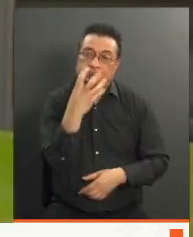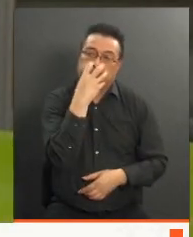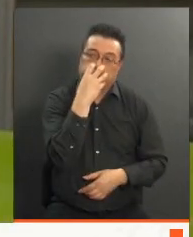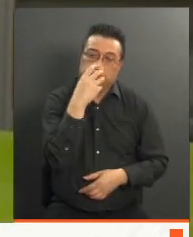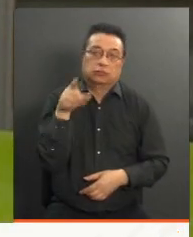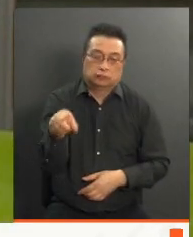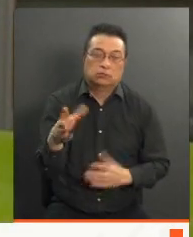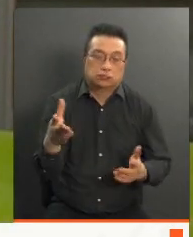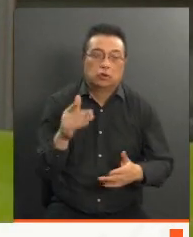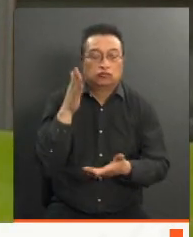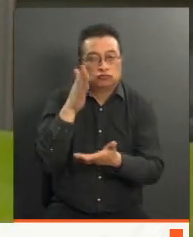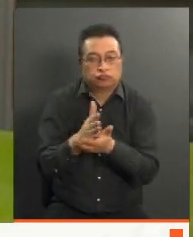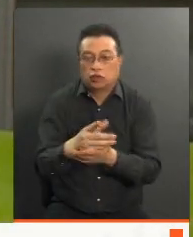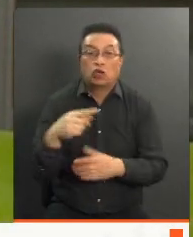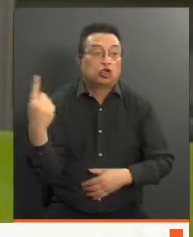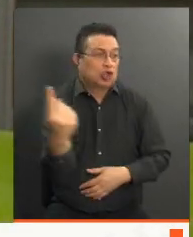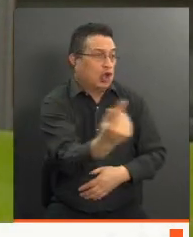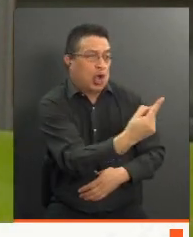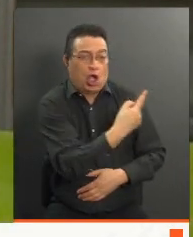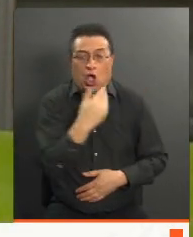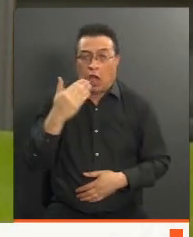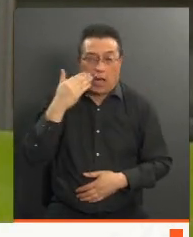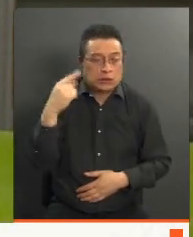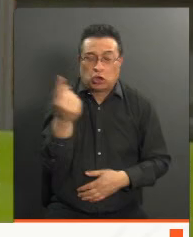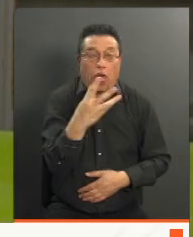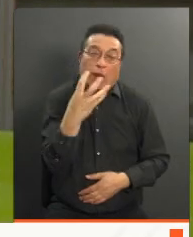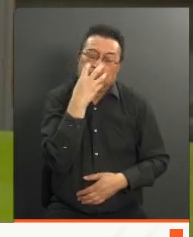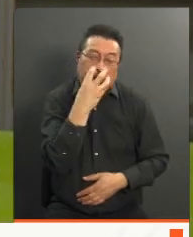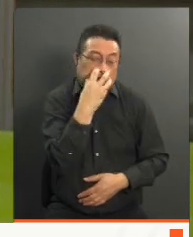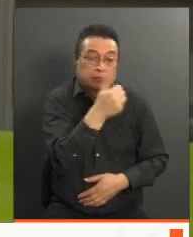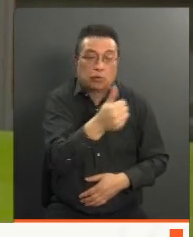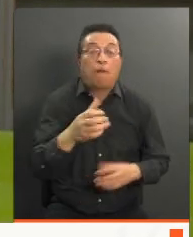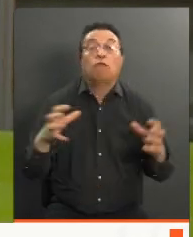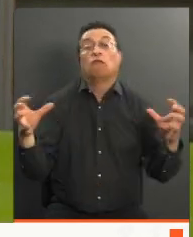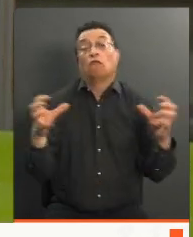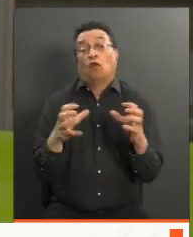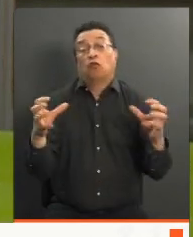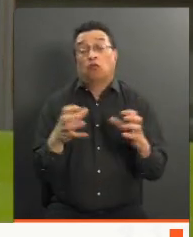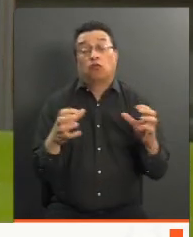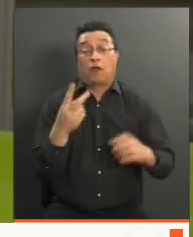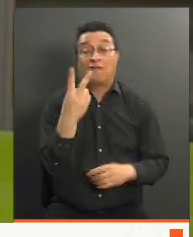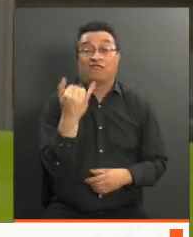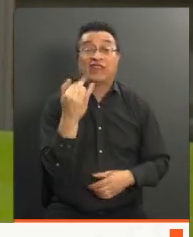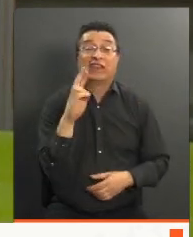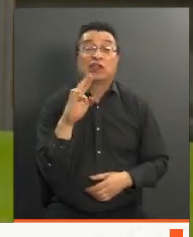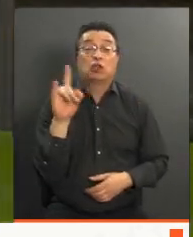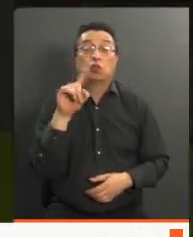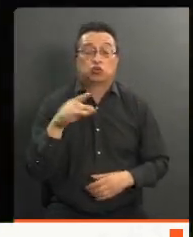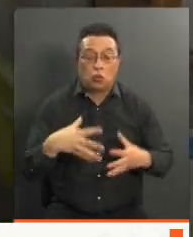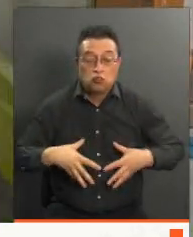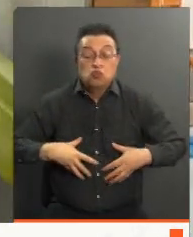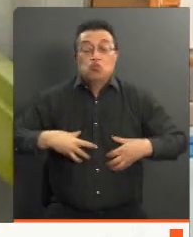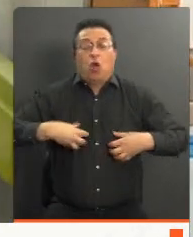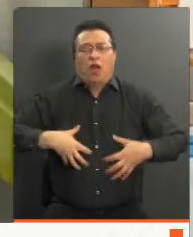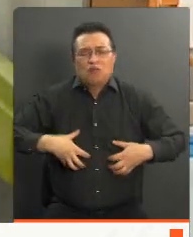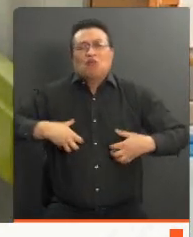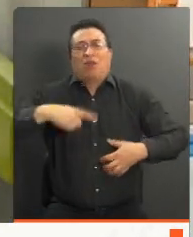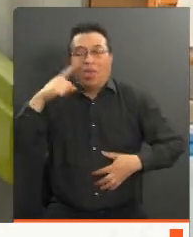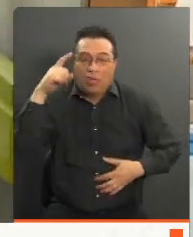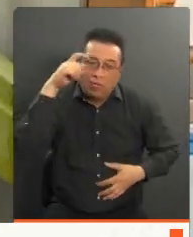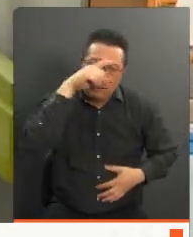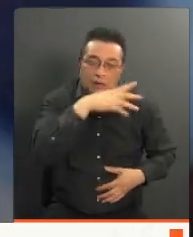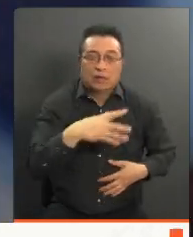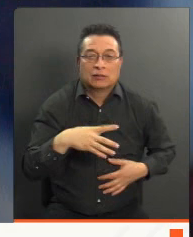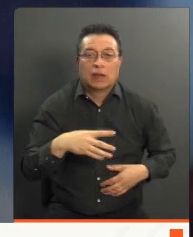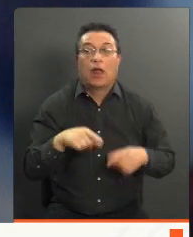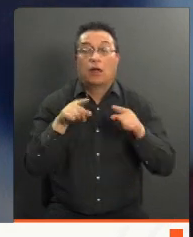de casi todos los niños han estado con oxígeno porque es muy fuerte respirar, le cuesta mucho. El virus sincicial